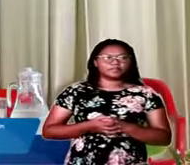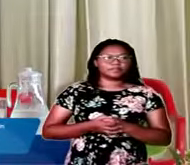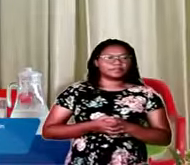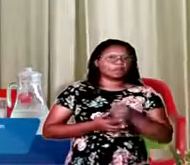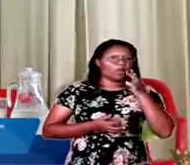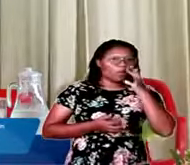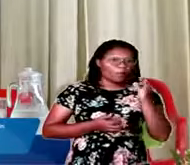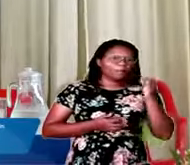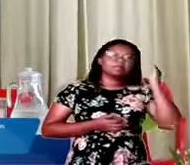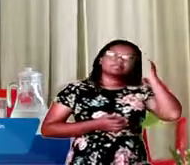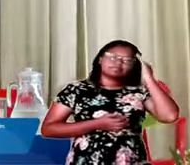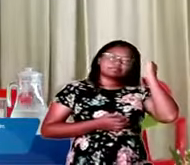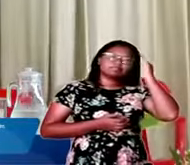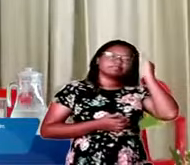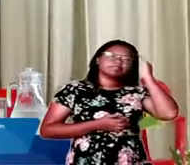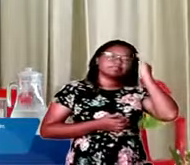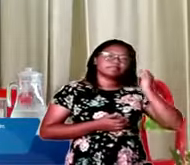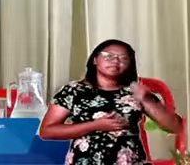sabía